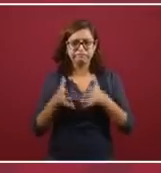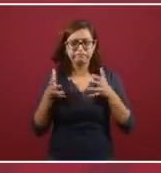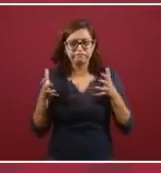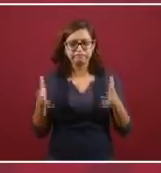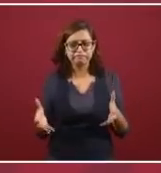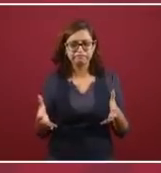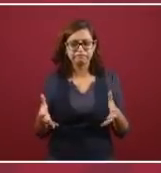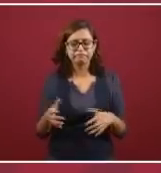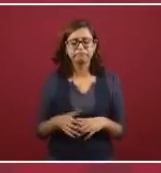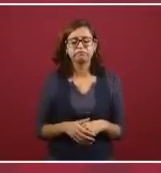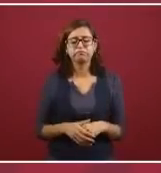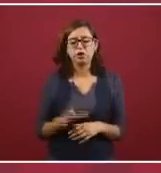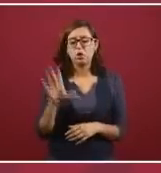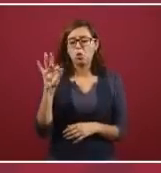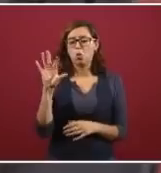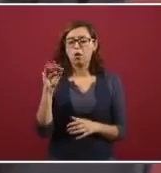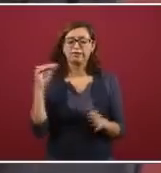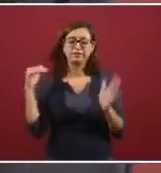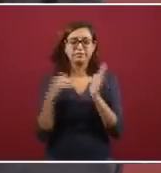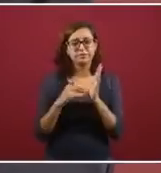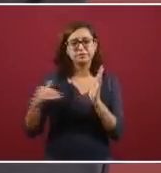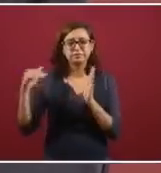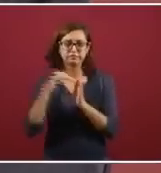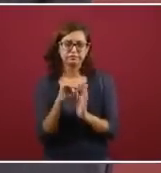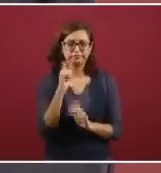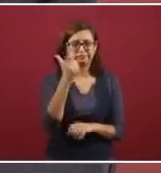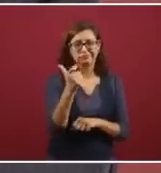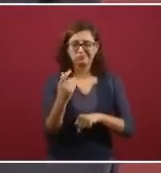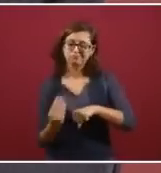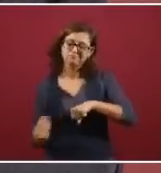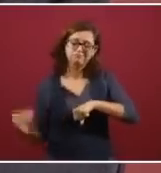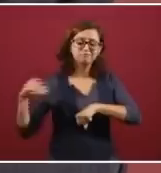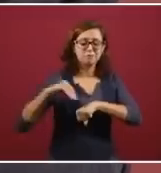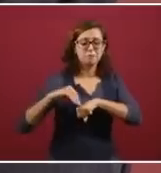en un monto de 40,000 millones de pesos